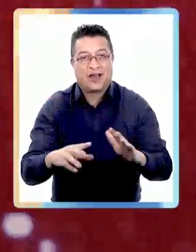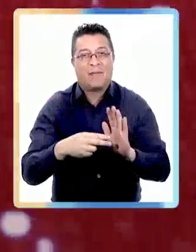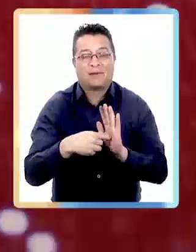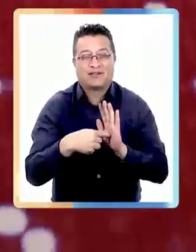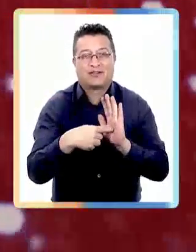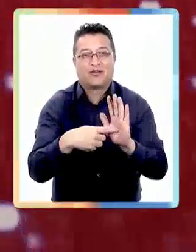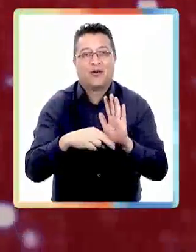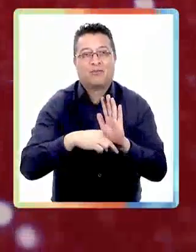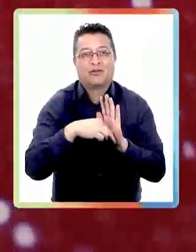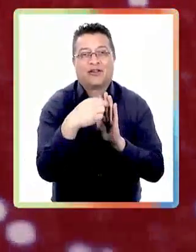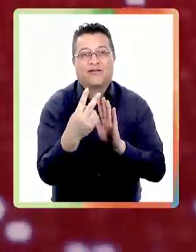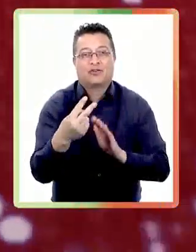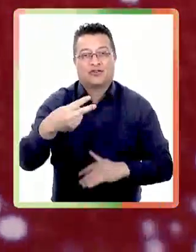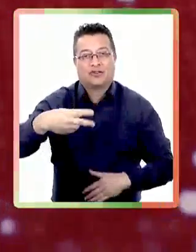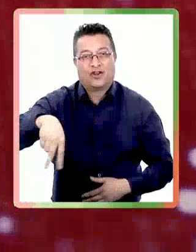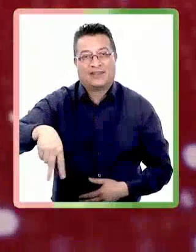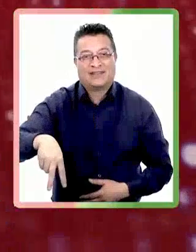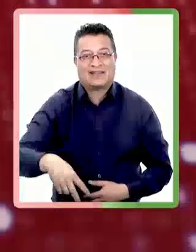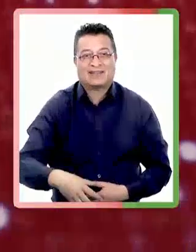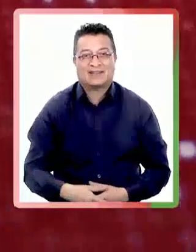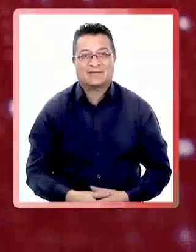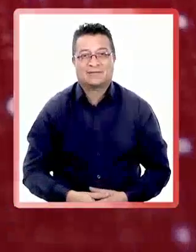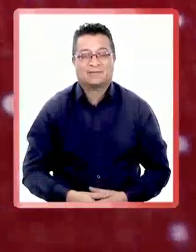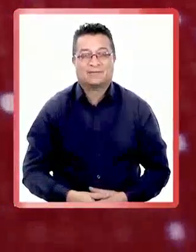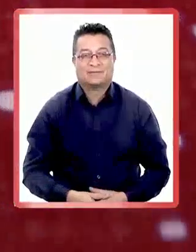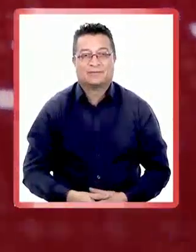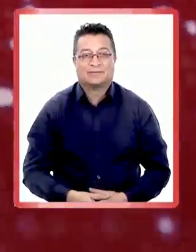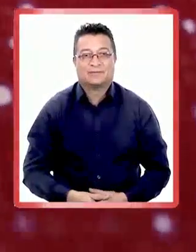presentó portavoz noticias